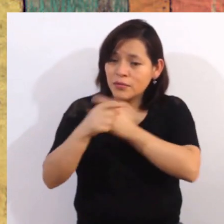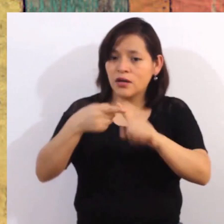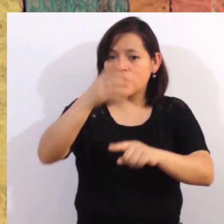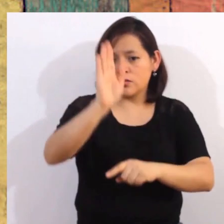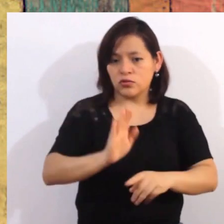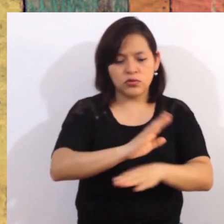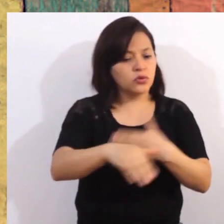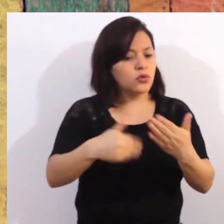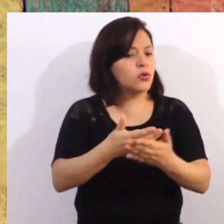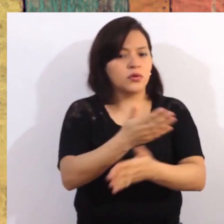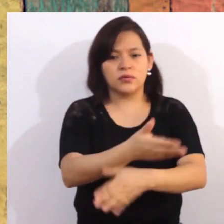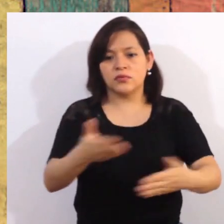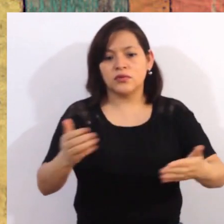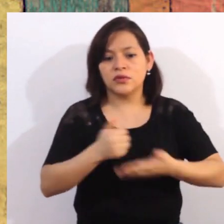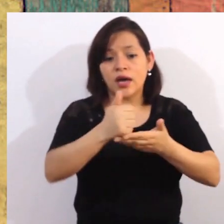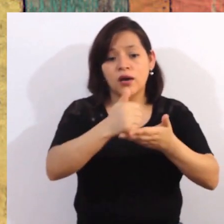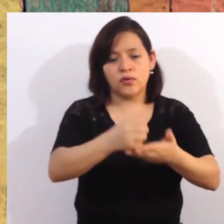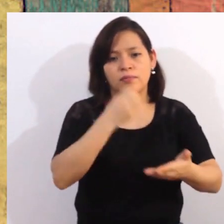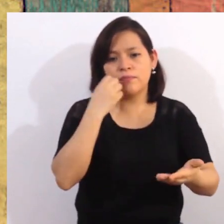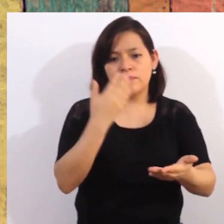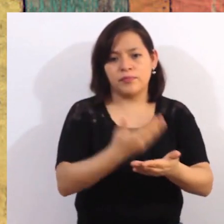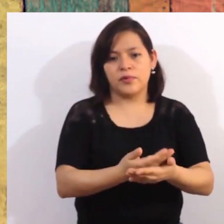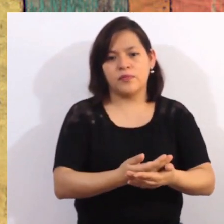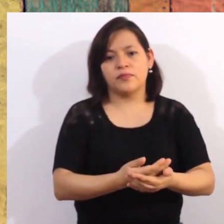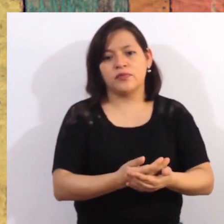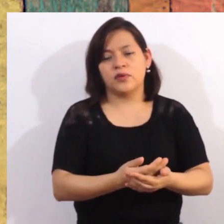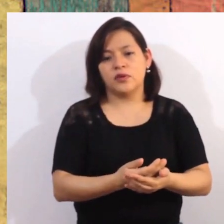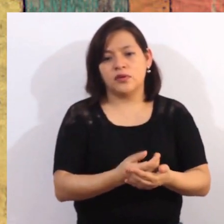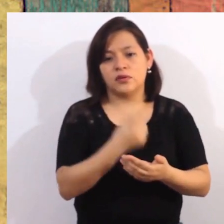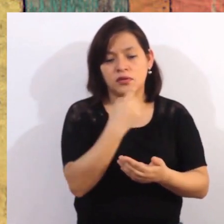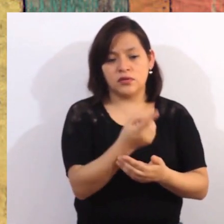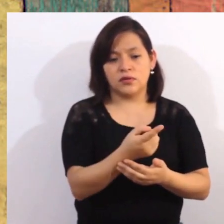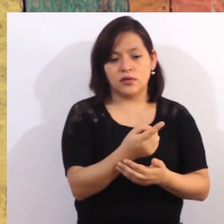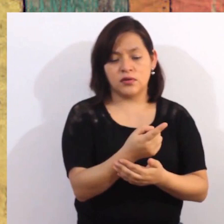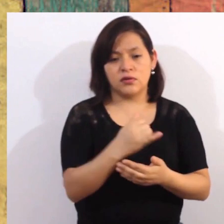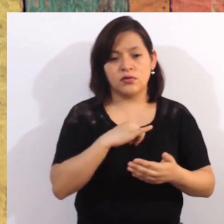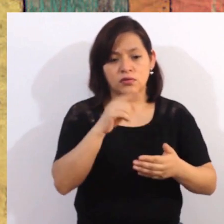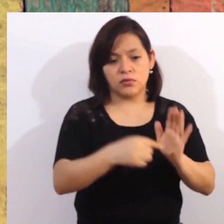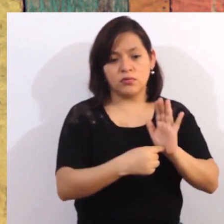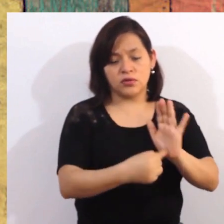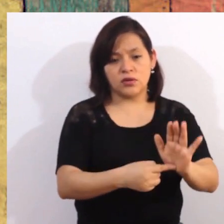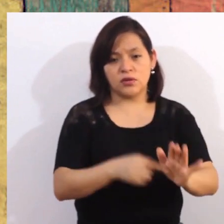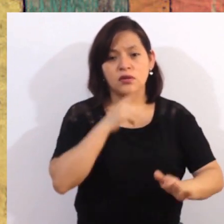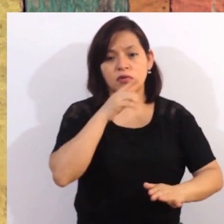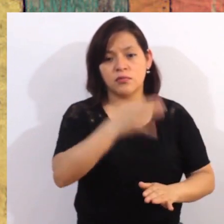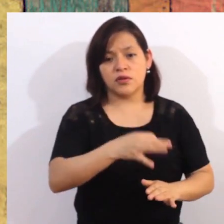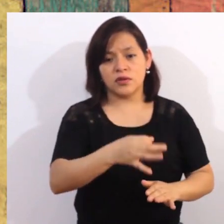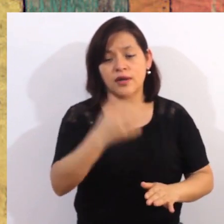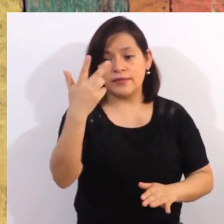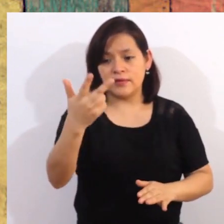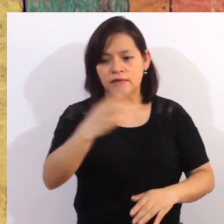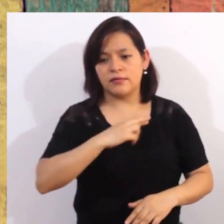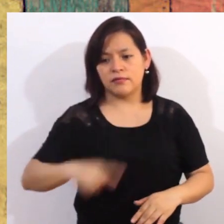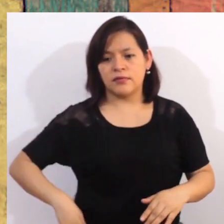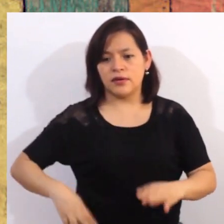Muy bien, dice, ahora yo te mostraré la verdad. He aquí que aún habrá 3 reyes en Persia, y el